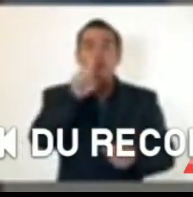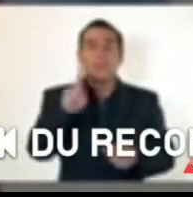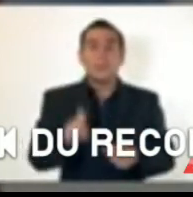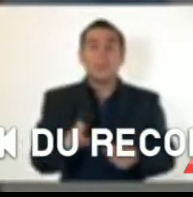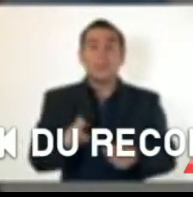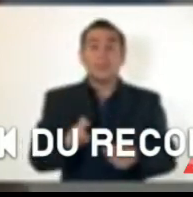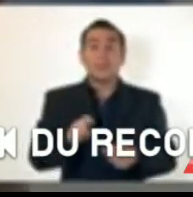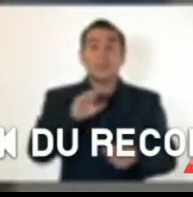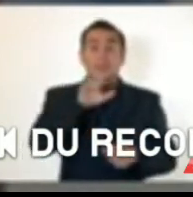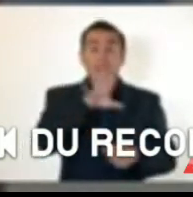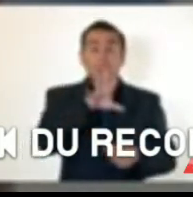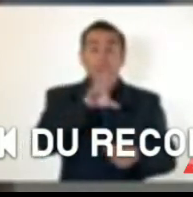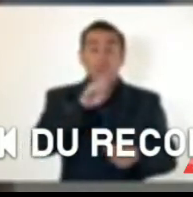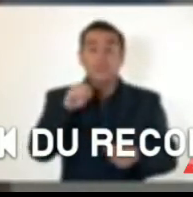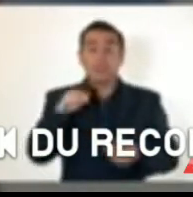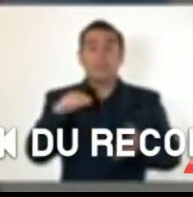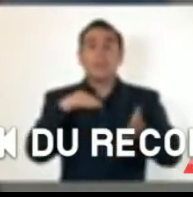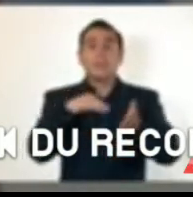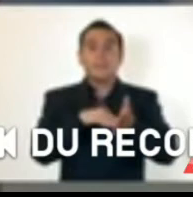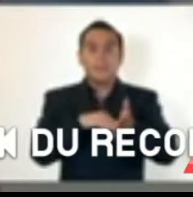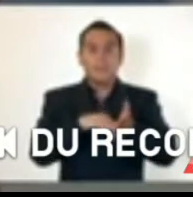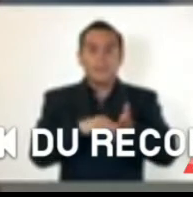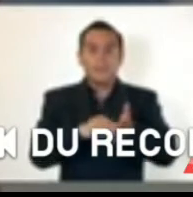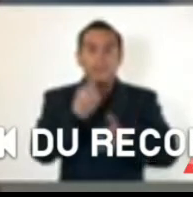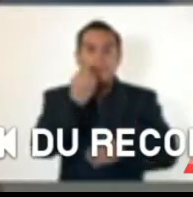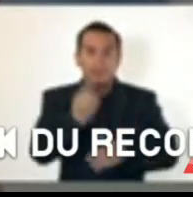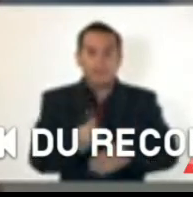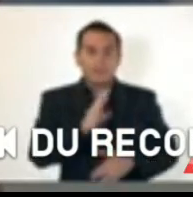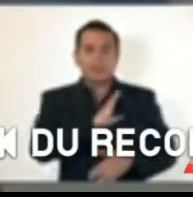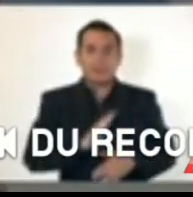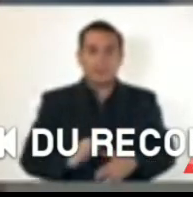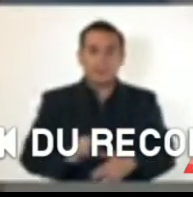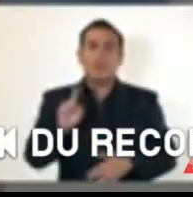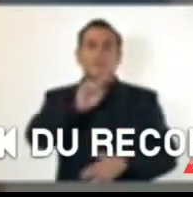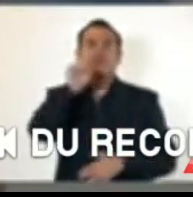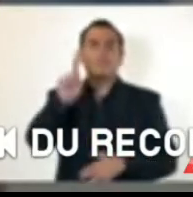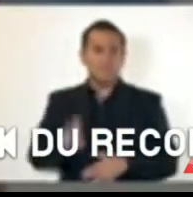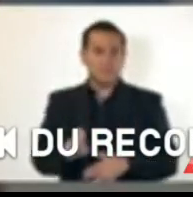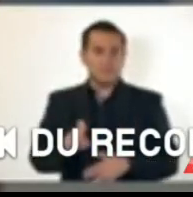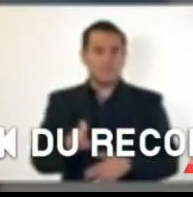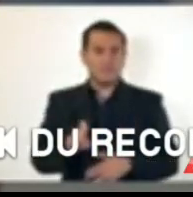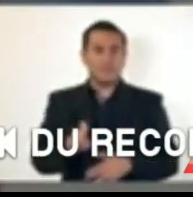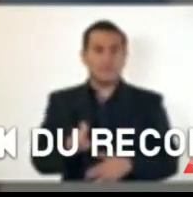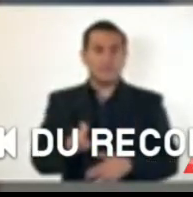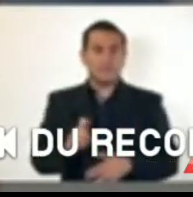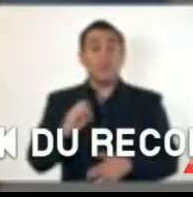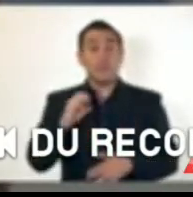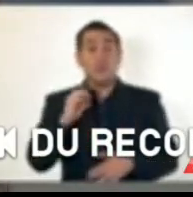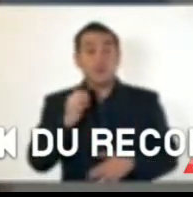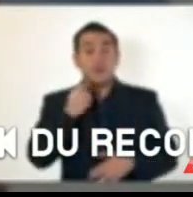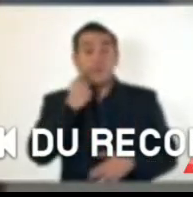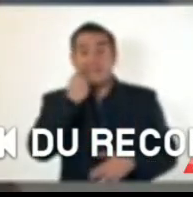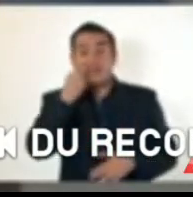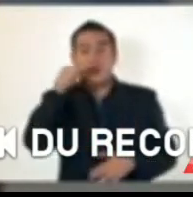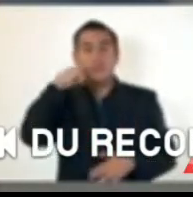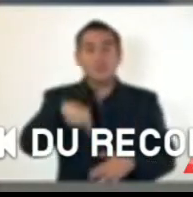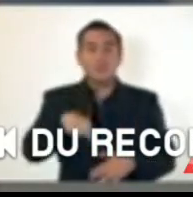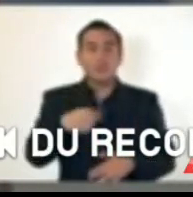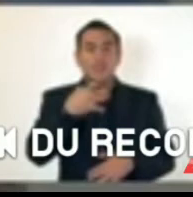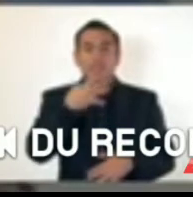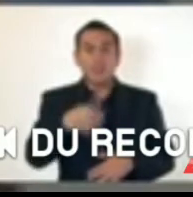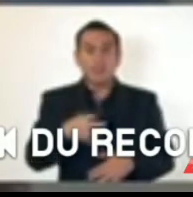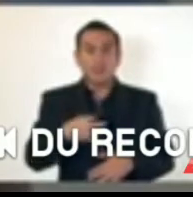York. 500,000 en sus alrededores, Long Island, etc. Pregúntenle a ellos, o los que están y nos están viendo ahorita, por